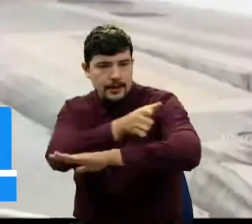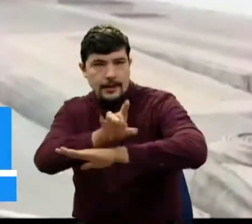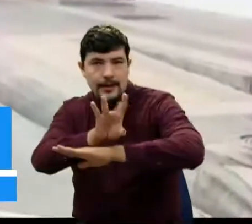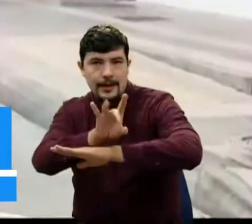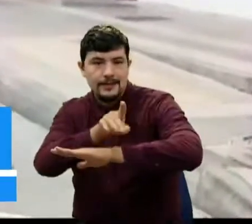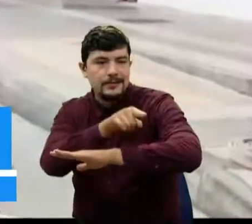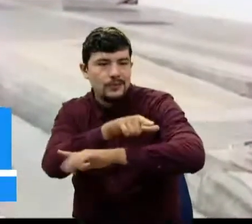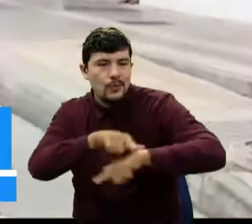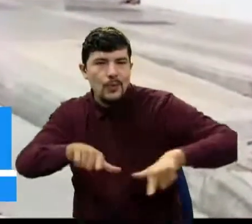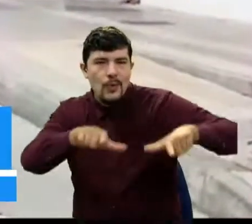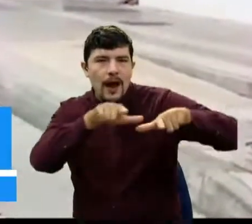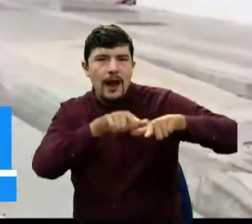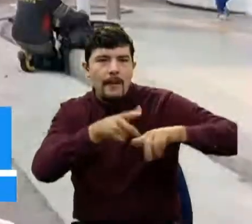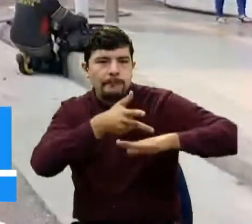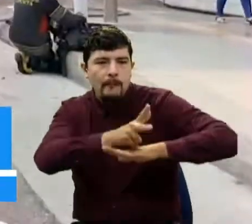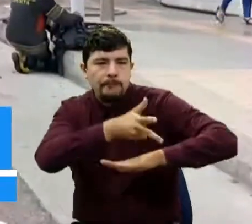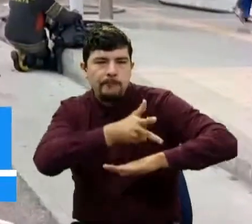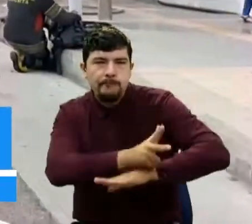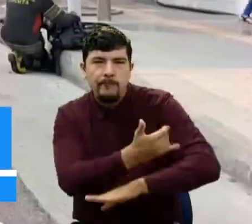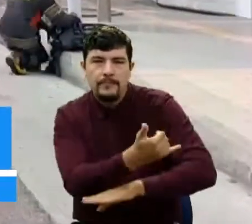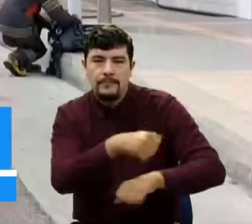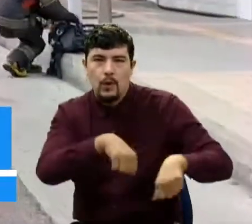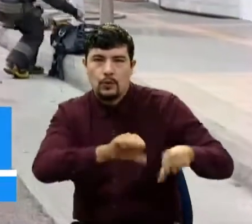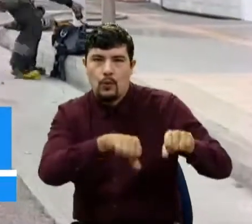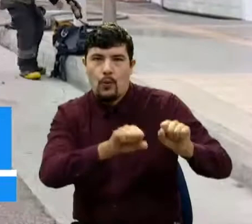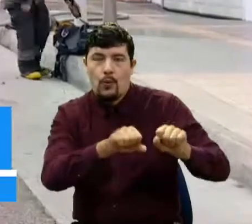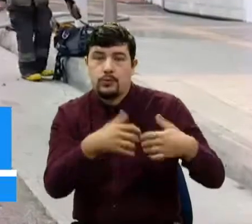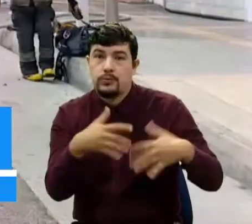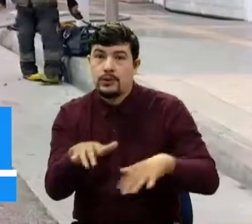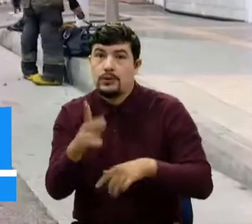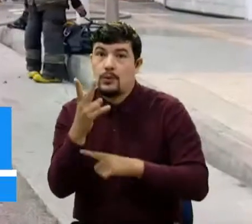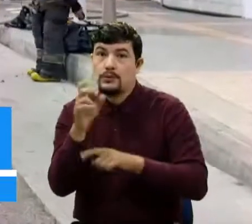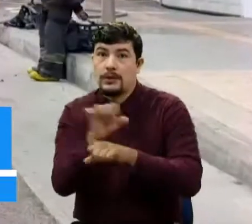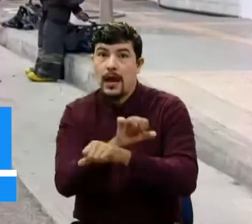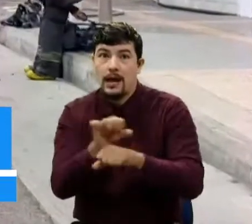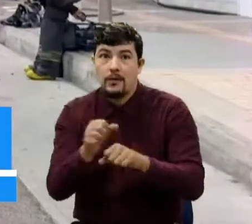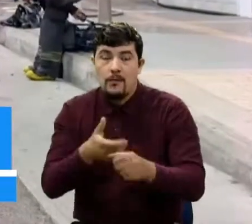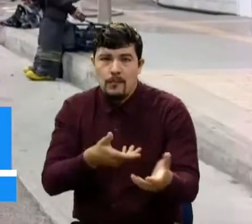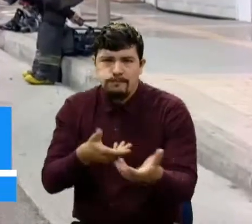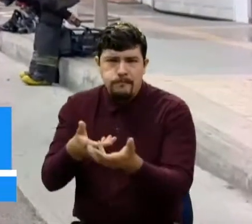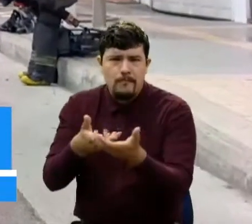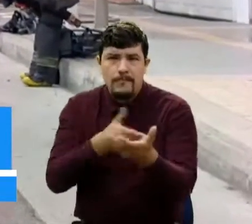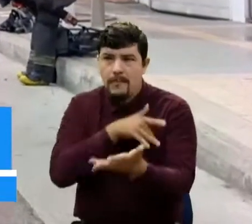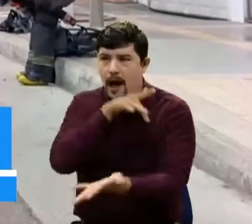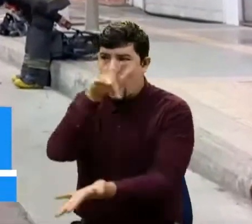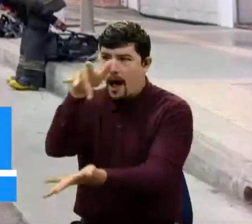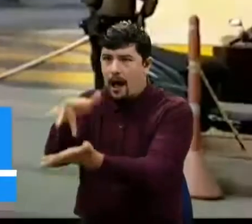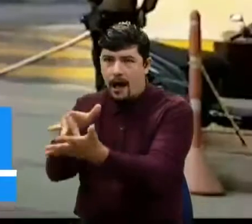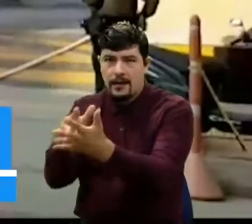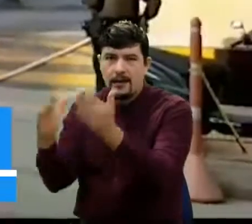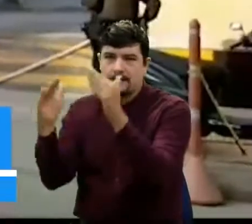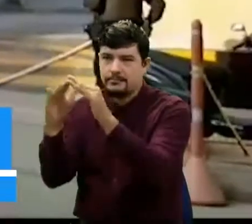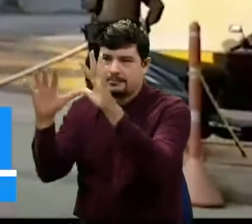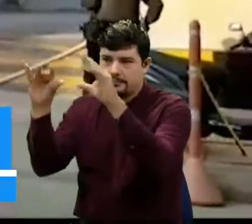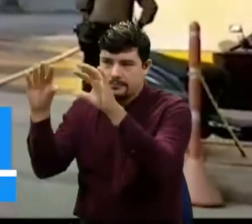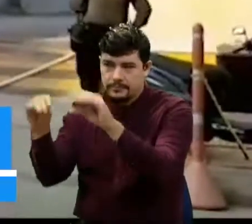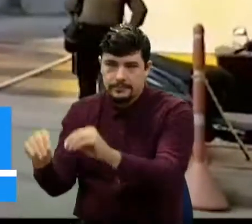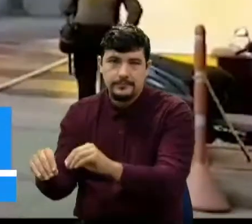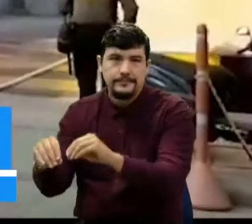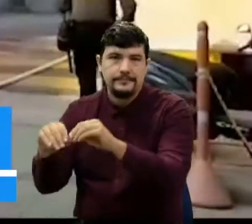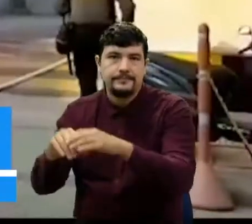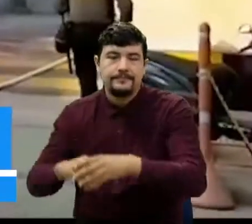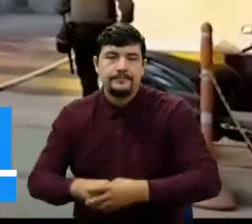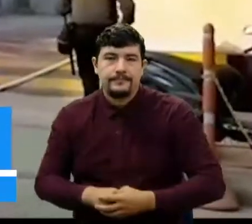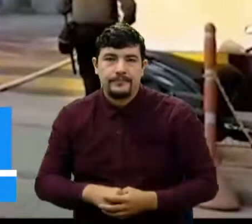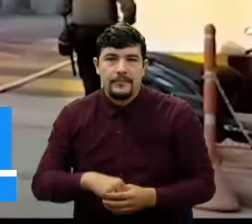un estacionamiento de motocicletas dos unidades del cuerpo de bomberos asistieron para controlar la conflagración alexander